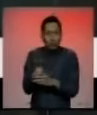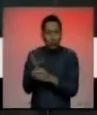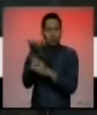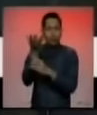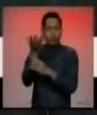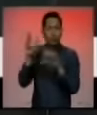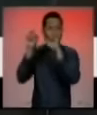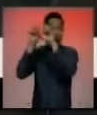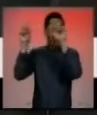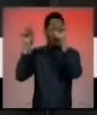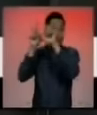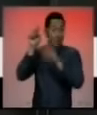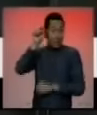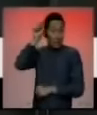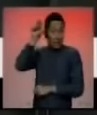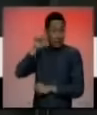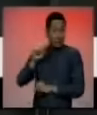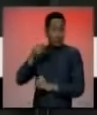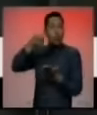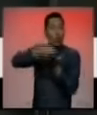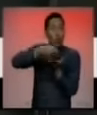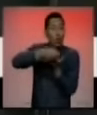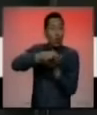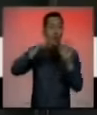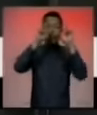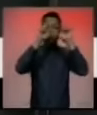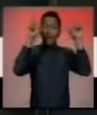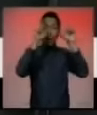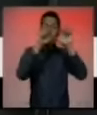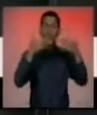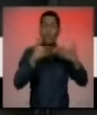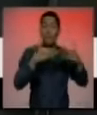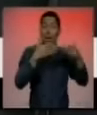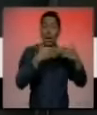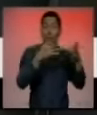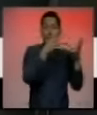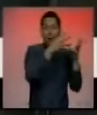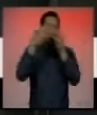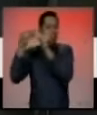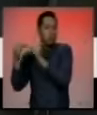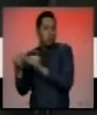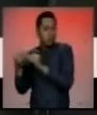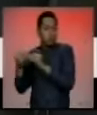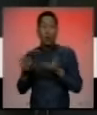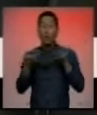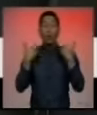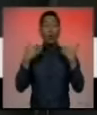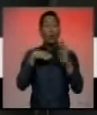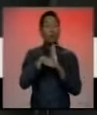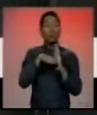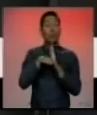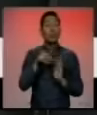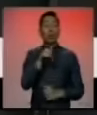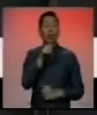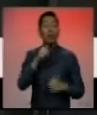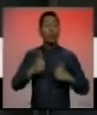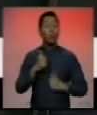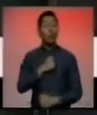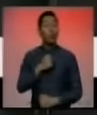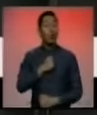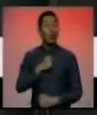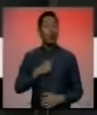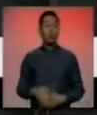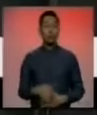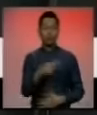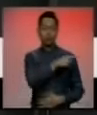Y Banice Holding compró Banice de Panamá. ¿Quién es dueño del Banco de Guayaquil, Banice y Banice Holding,